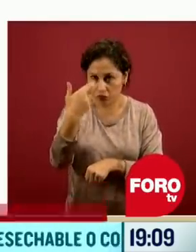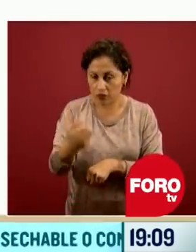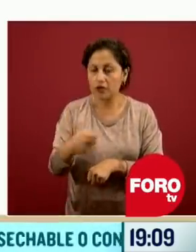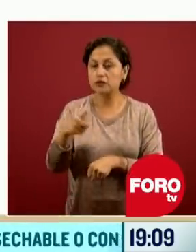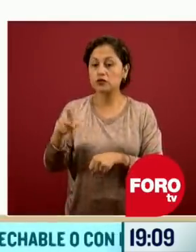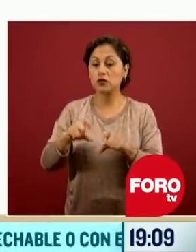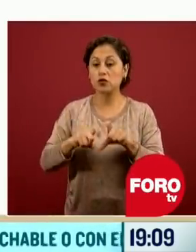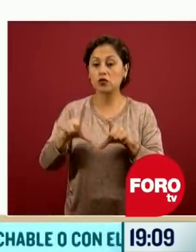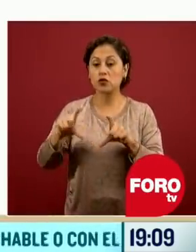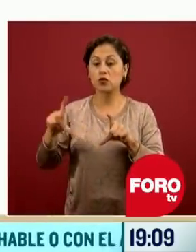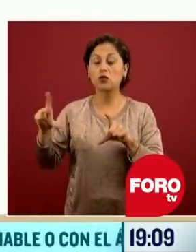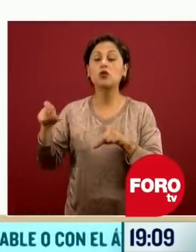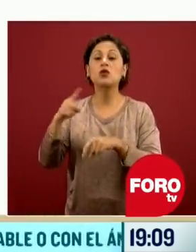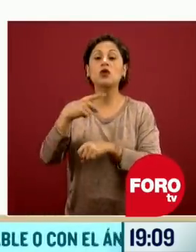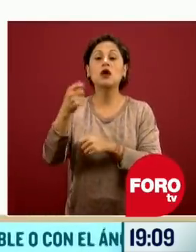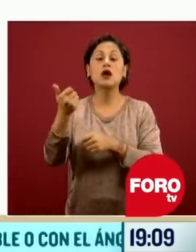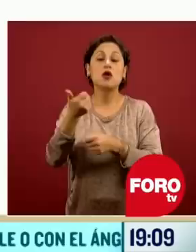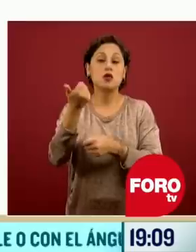3 días.